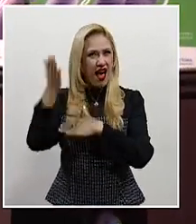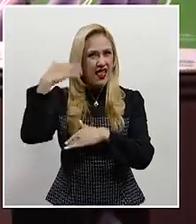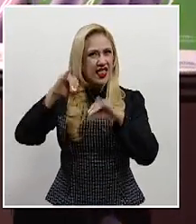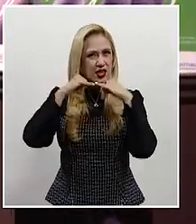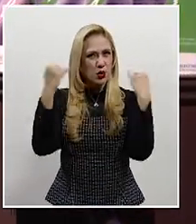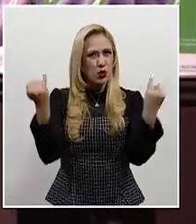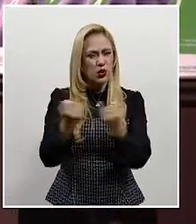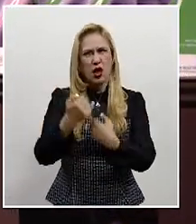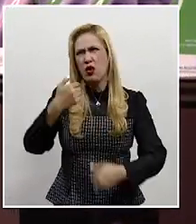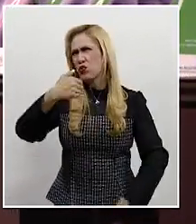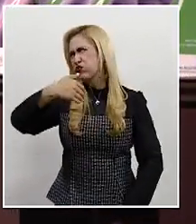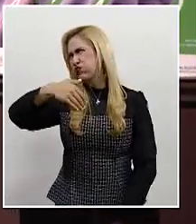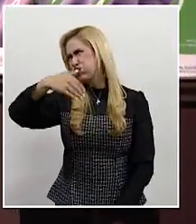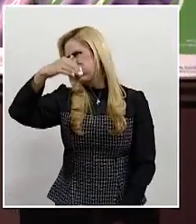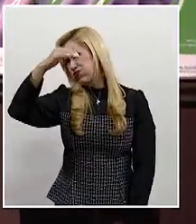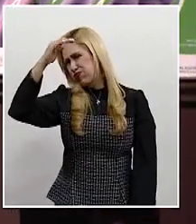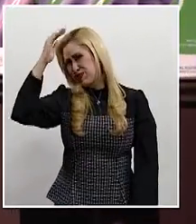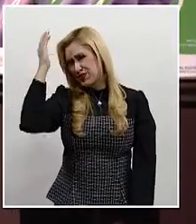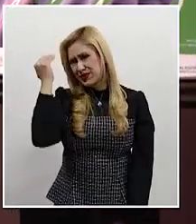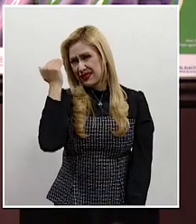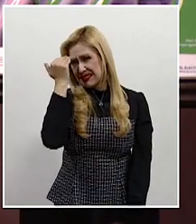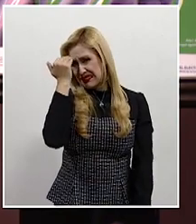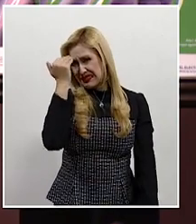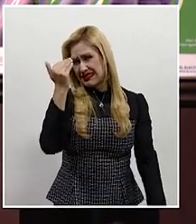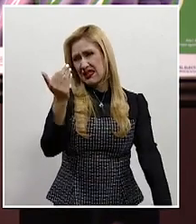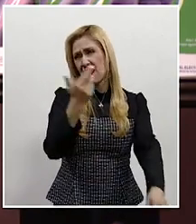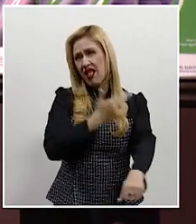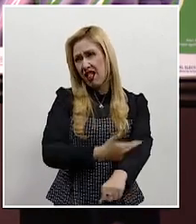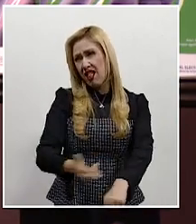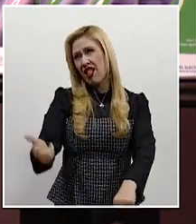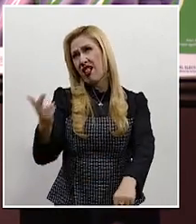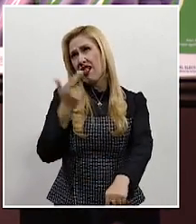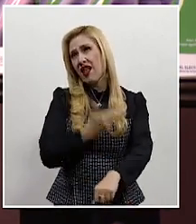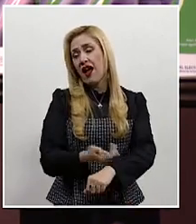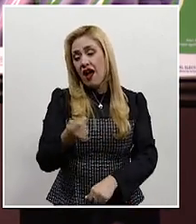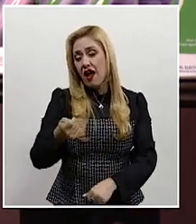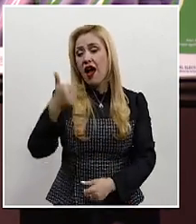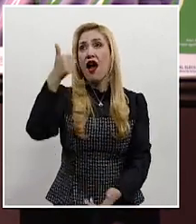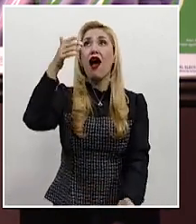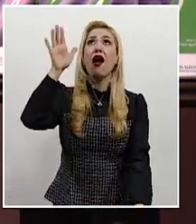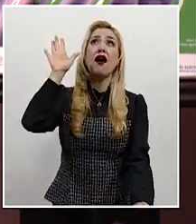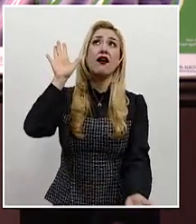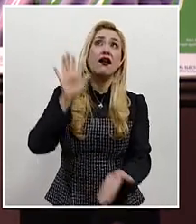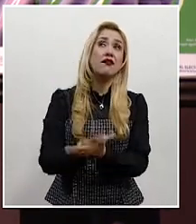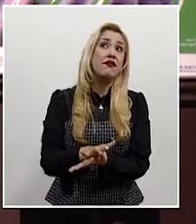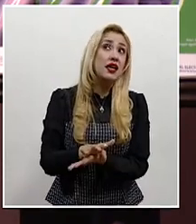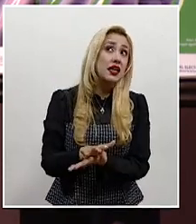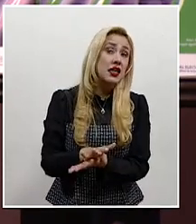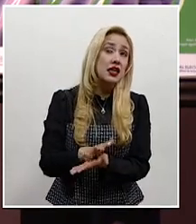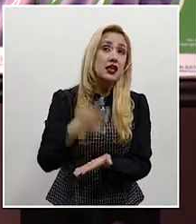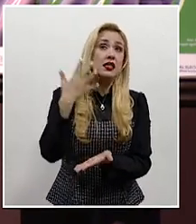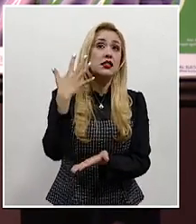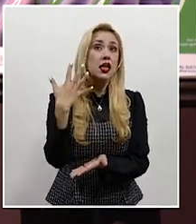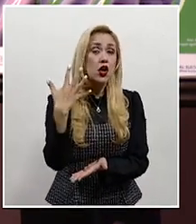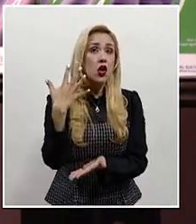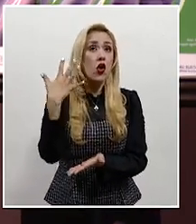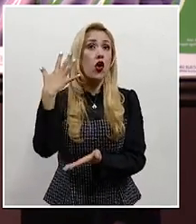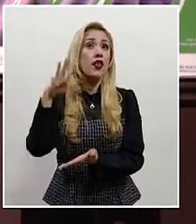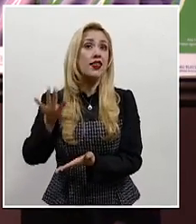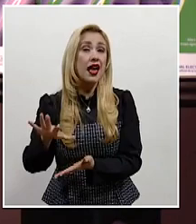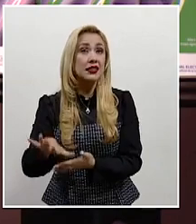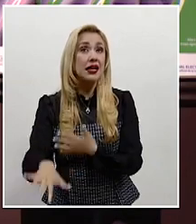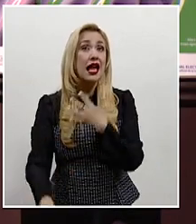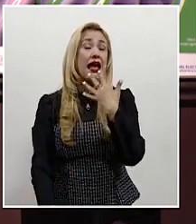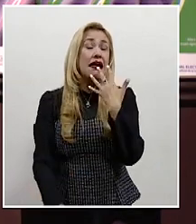que era... Pues ahora sí que una moneda al destino y podían ser 5, 10, 15 años en resolverse.